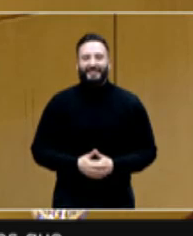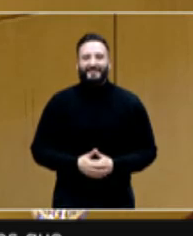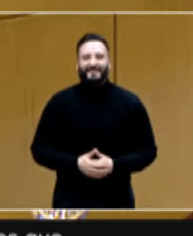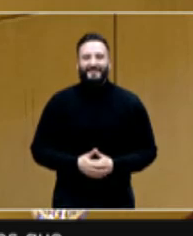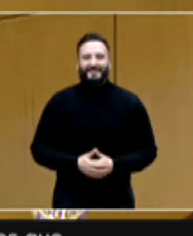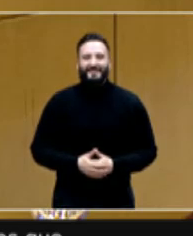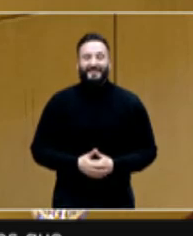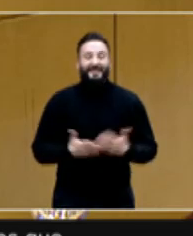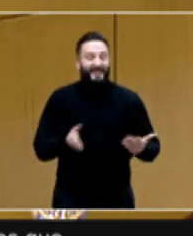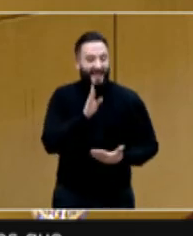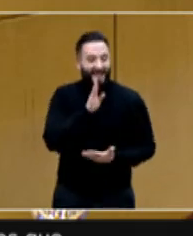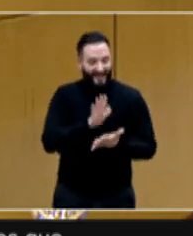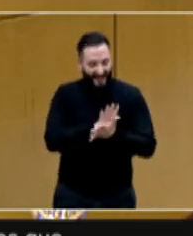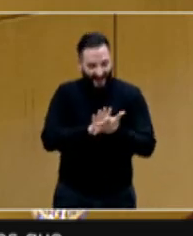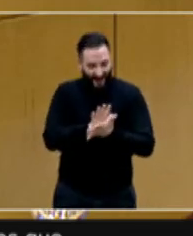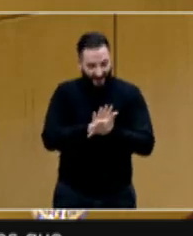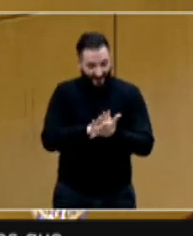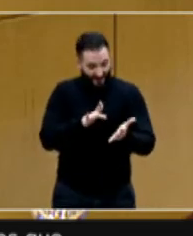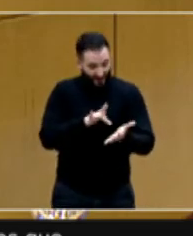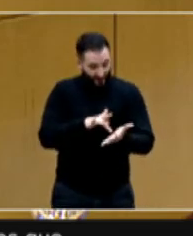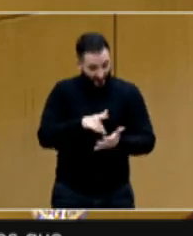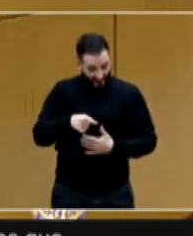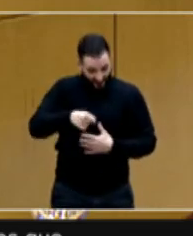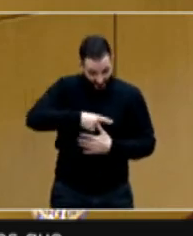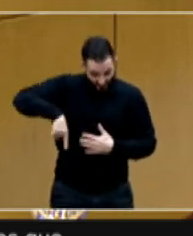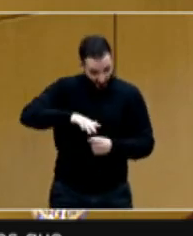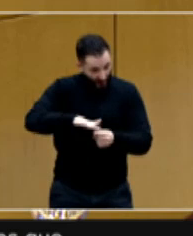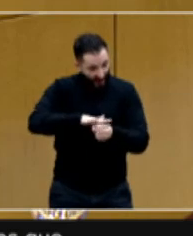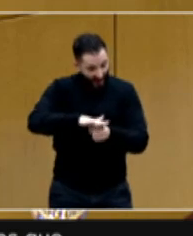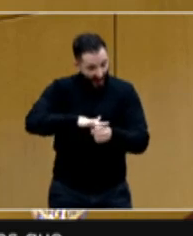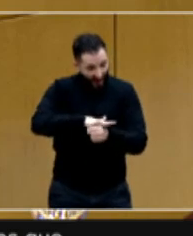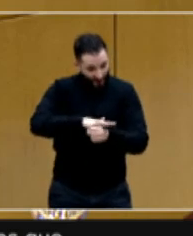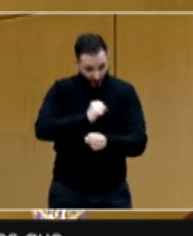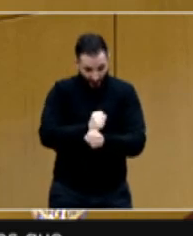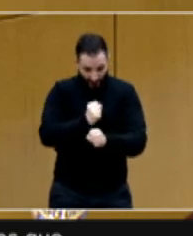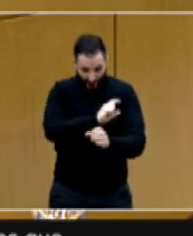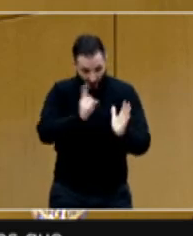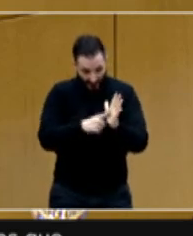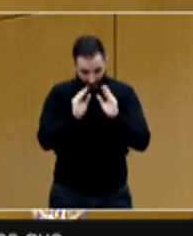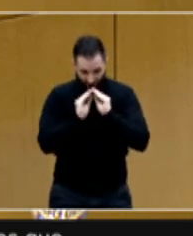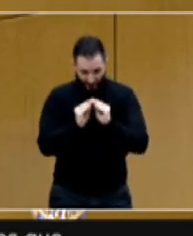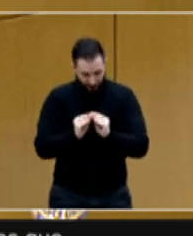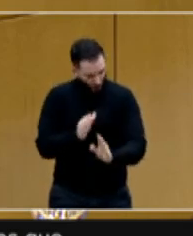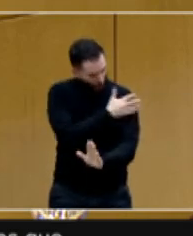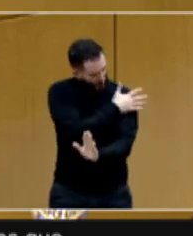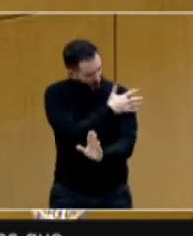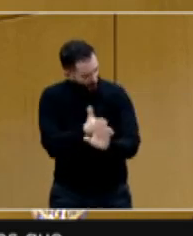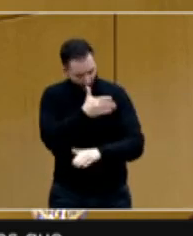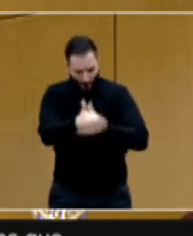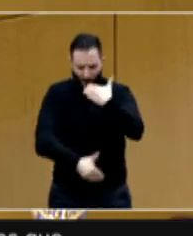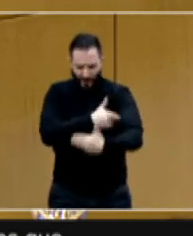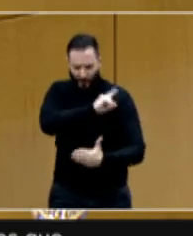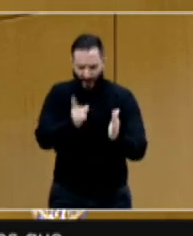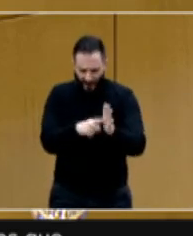os decía que los que estamos en este ámbito los que hemos defendido la ley los que hemos estado en todo el proceso para legislativo